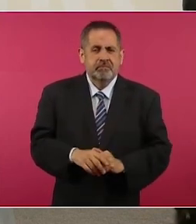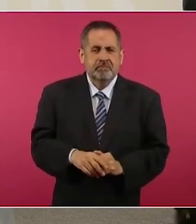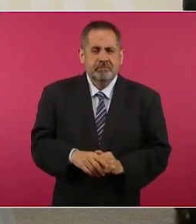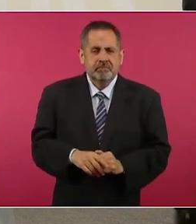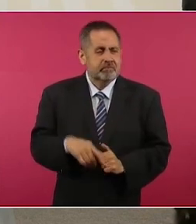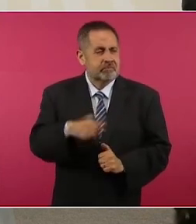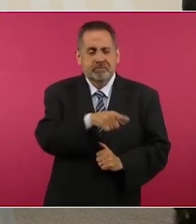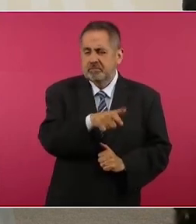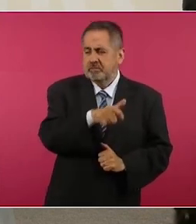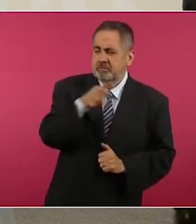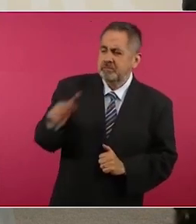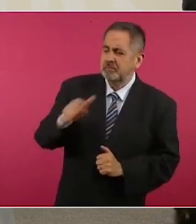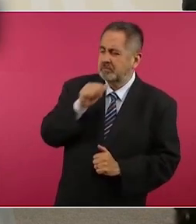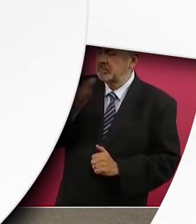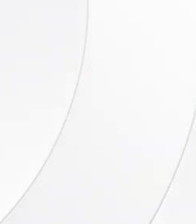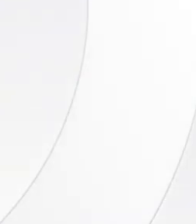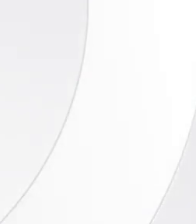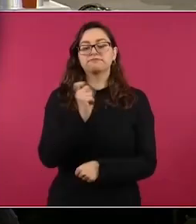no pagaban impuestos.